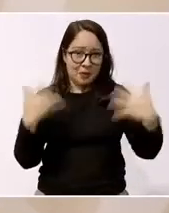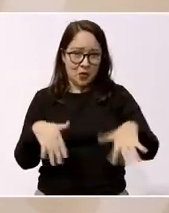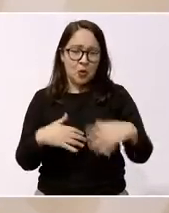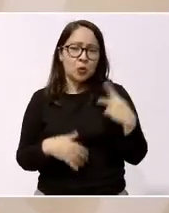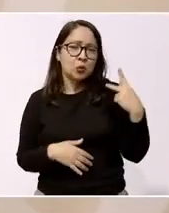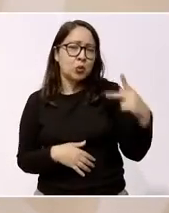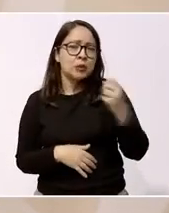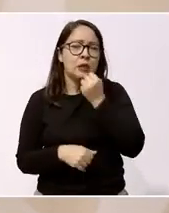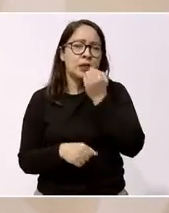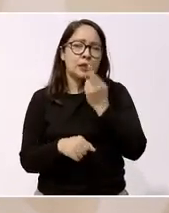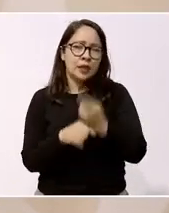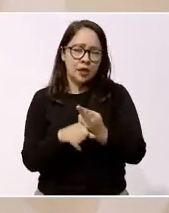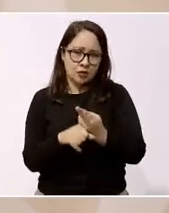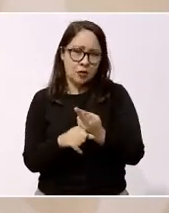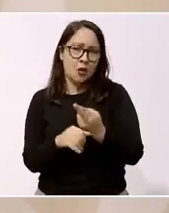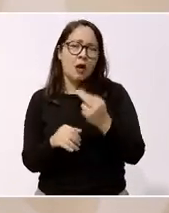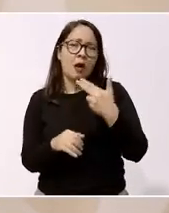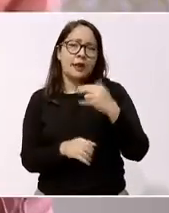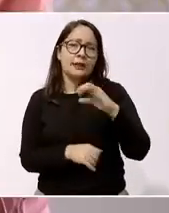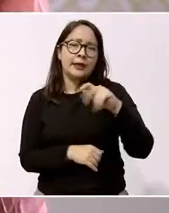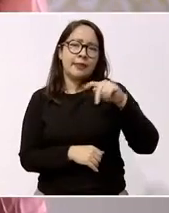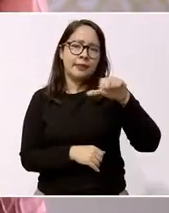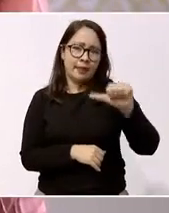que no importaba